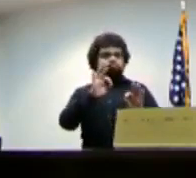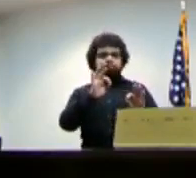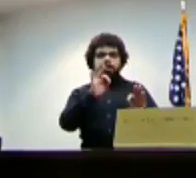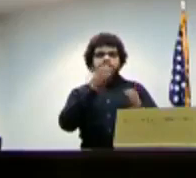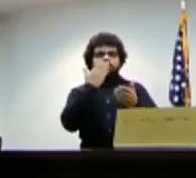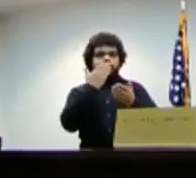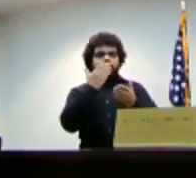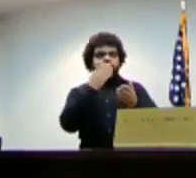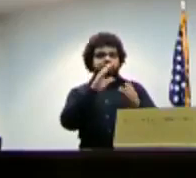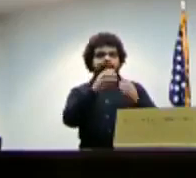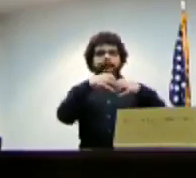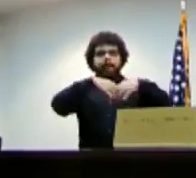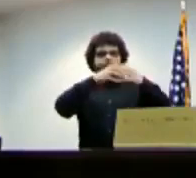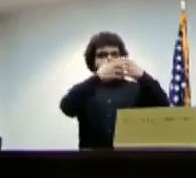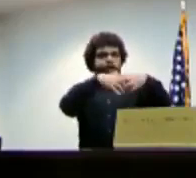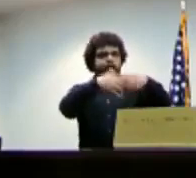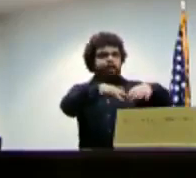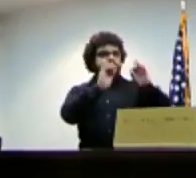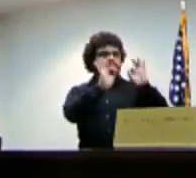Es que me chocó,